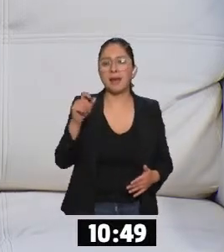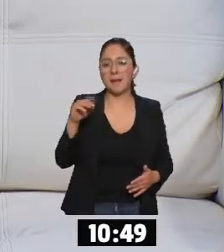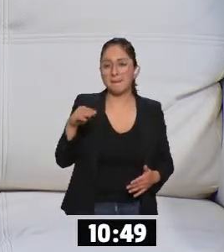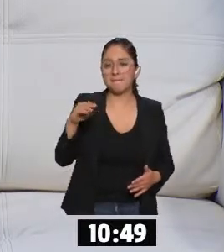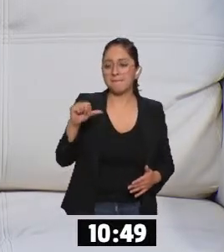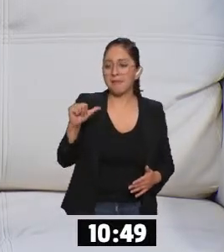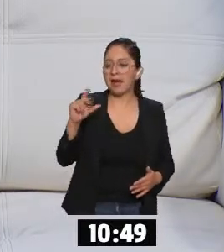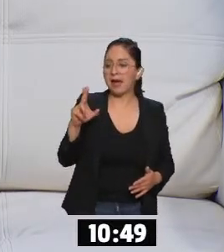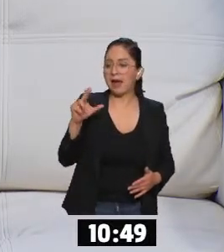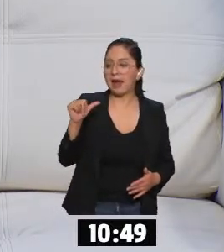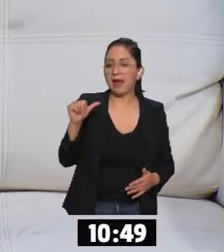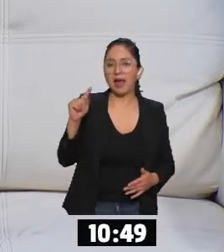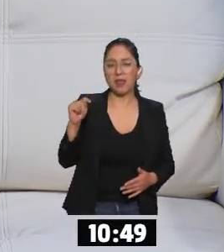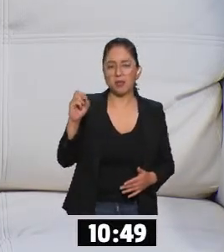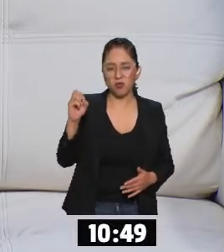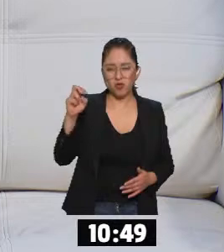maratones.